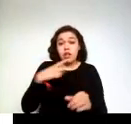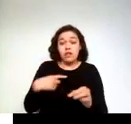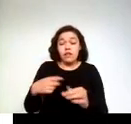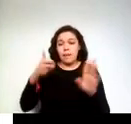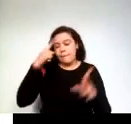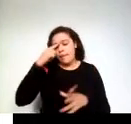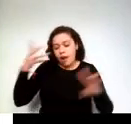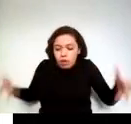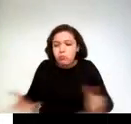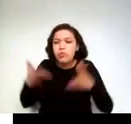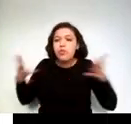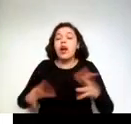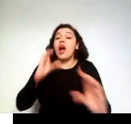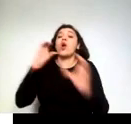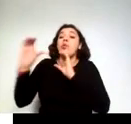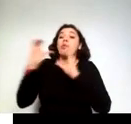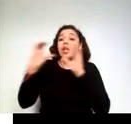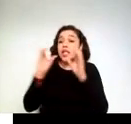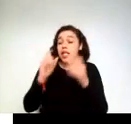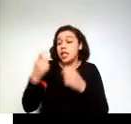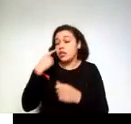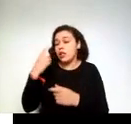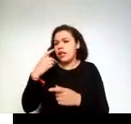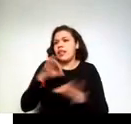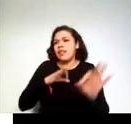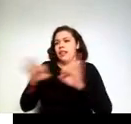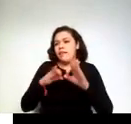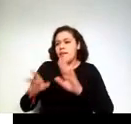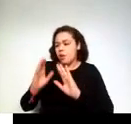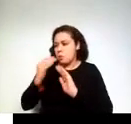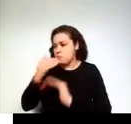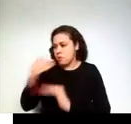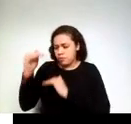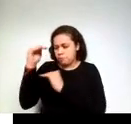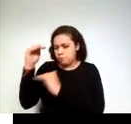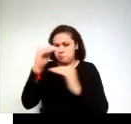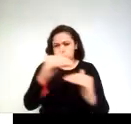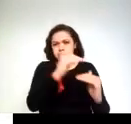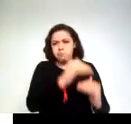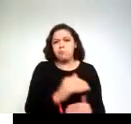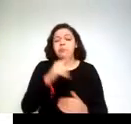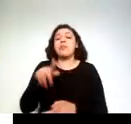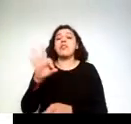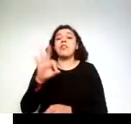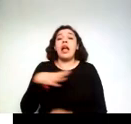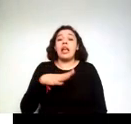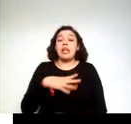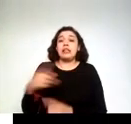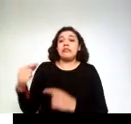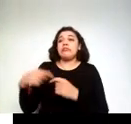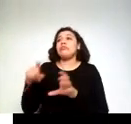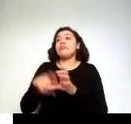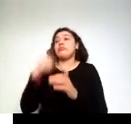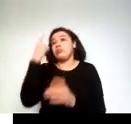promover, tener esa comunicación, tener unas cargas de trabajo adecuadas, porque si se está quedando conectado el empleado por